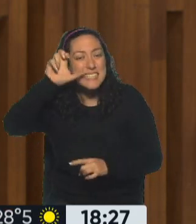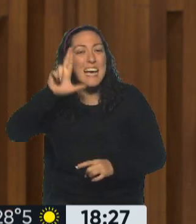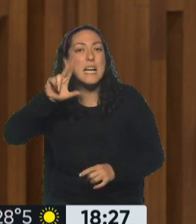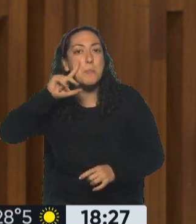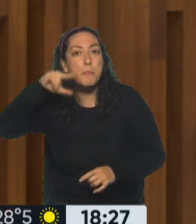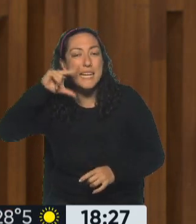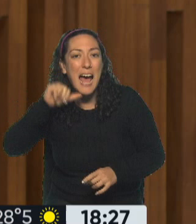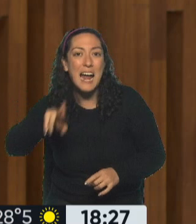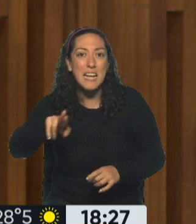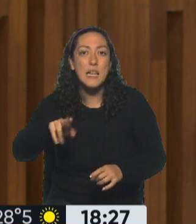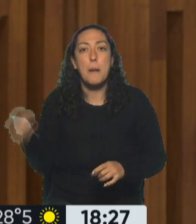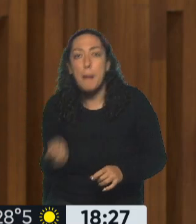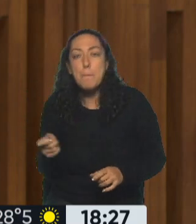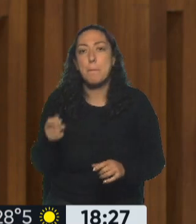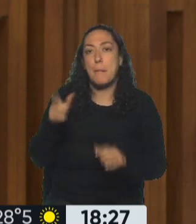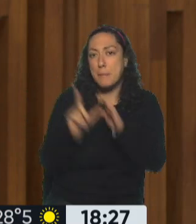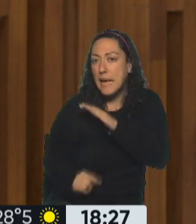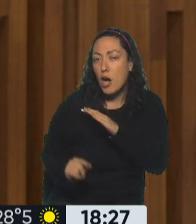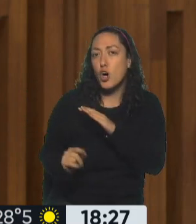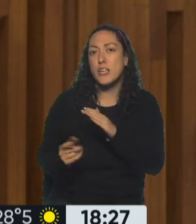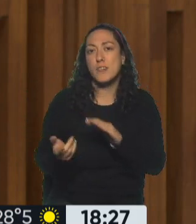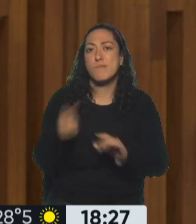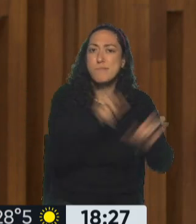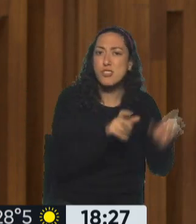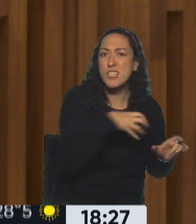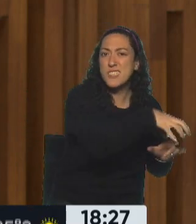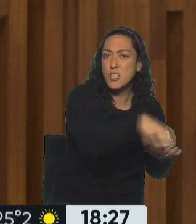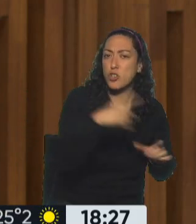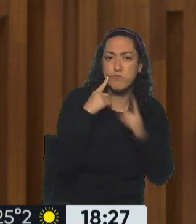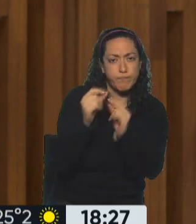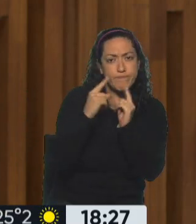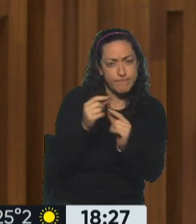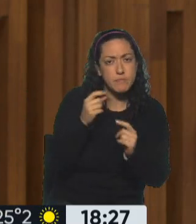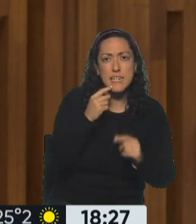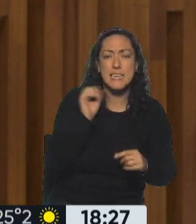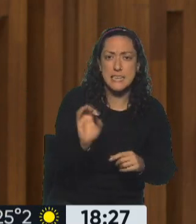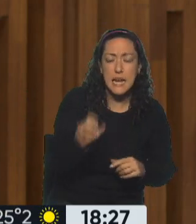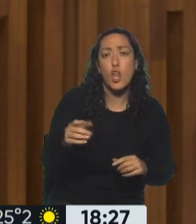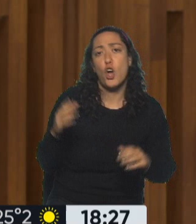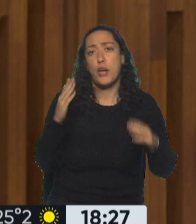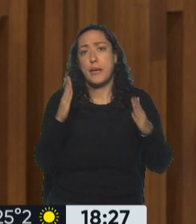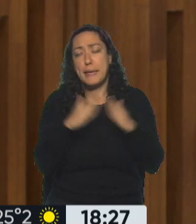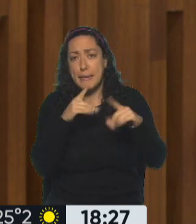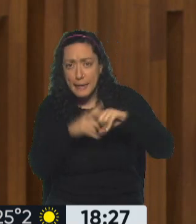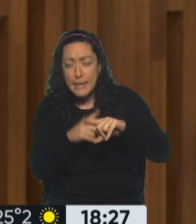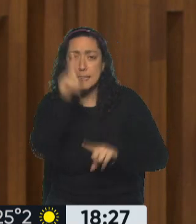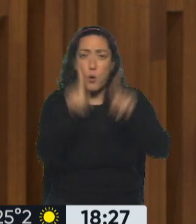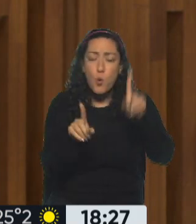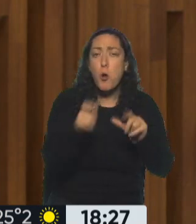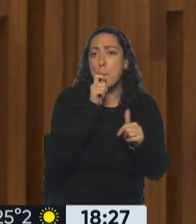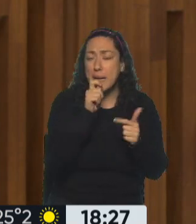de La Pampa y la Patagonia, ya era criticada por numerosos sectores. Era criticada por partes de la iglesia, era criticada por parte de la